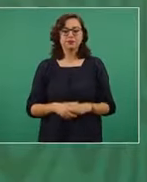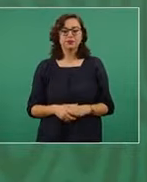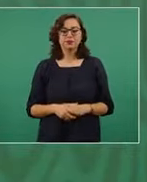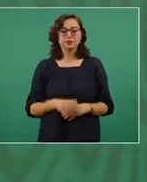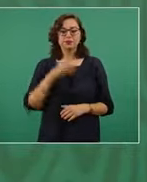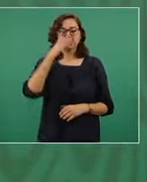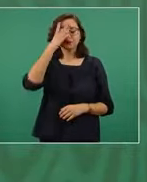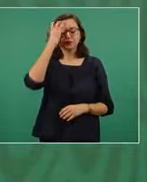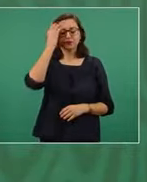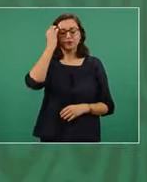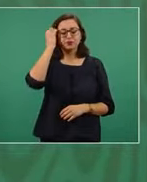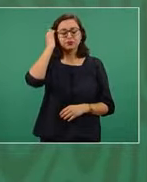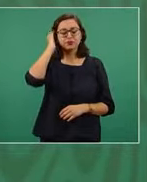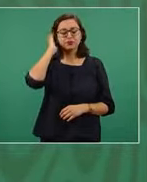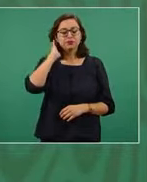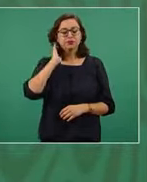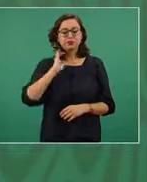Cuando hubo una campaña,